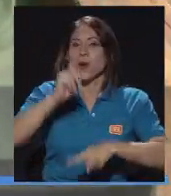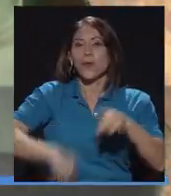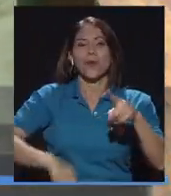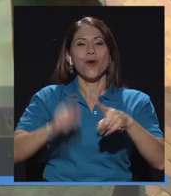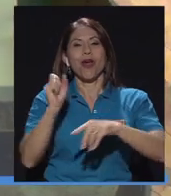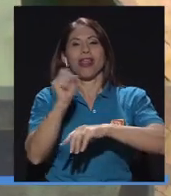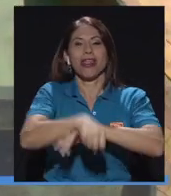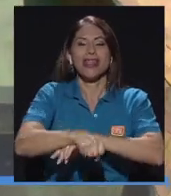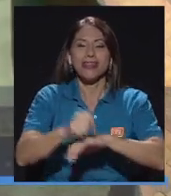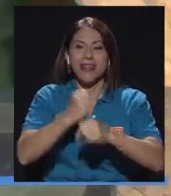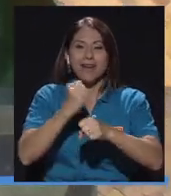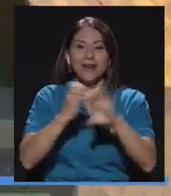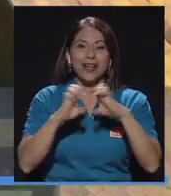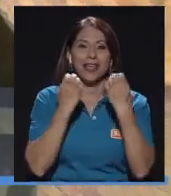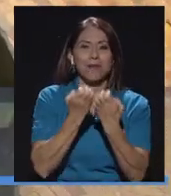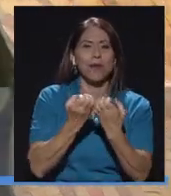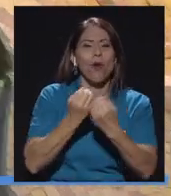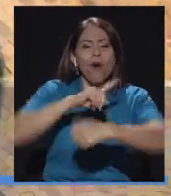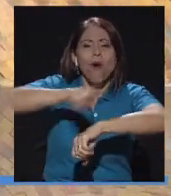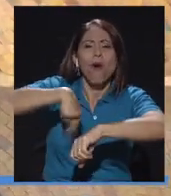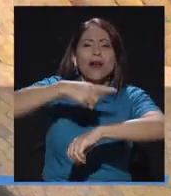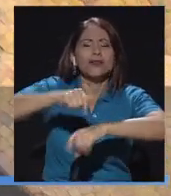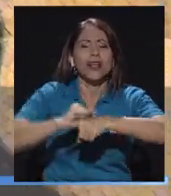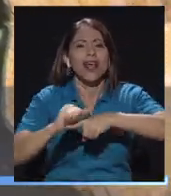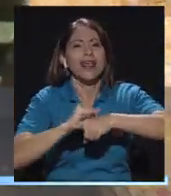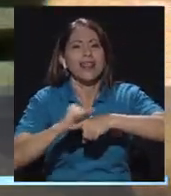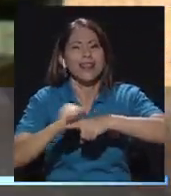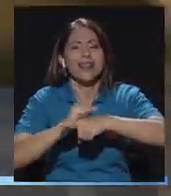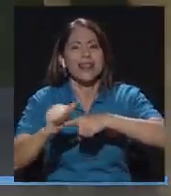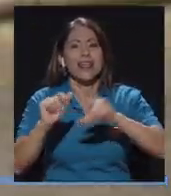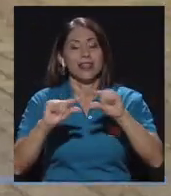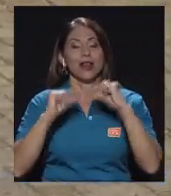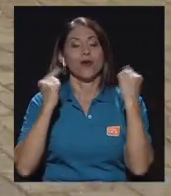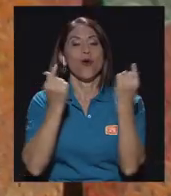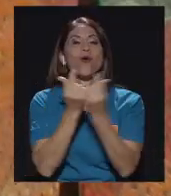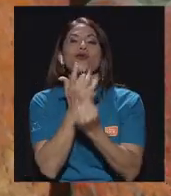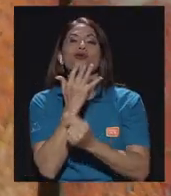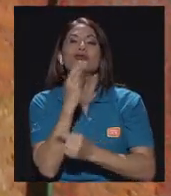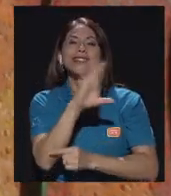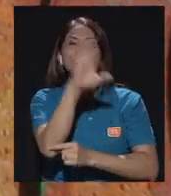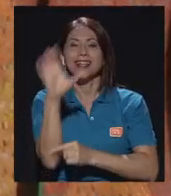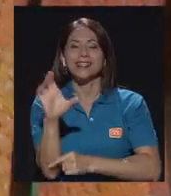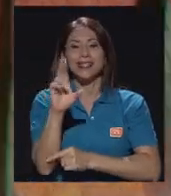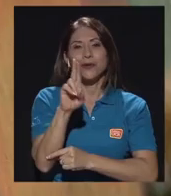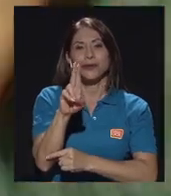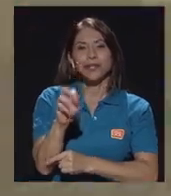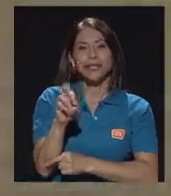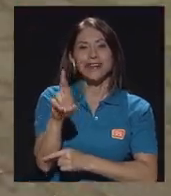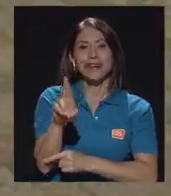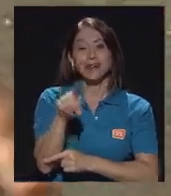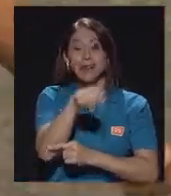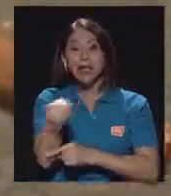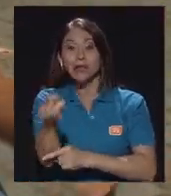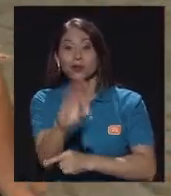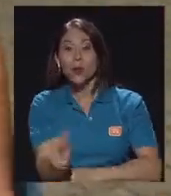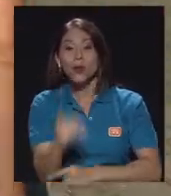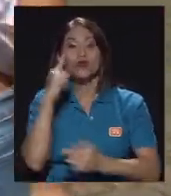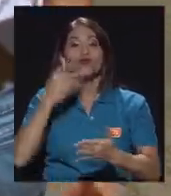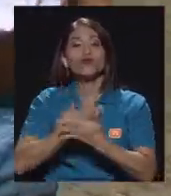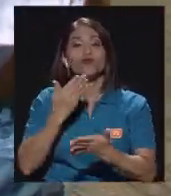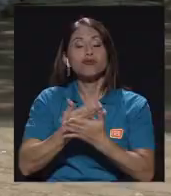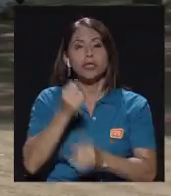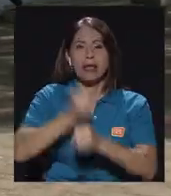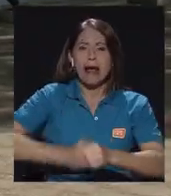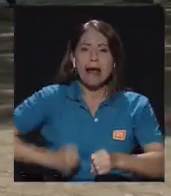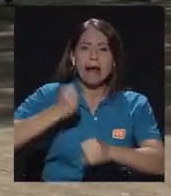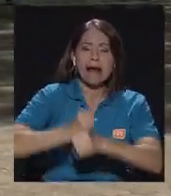a las largas horas de entrenamiento del conjunto celeste de la UCR. Este grupo de jóvenes demostró que el trabajo duro rinde